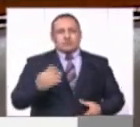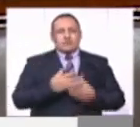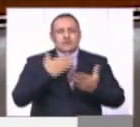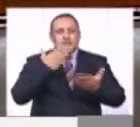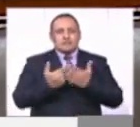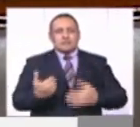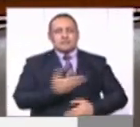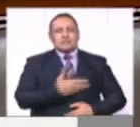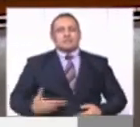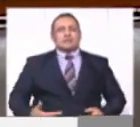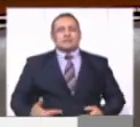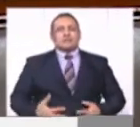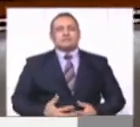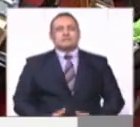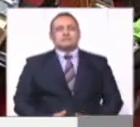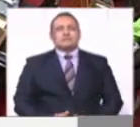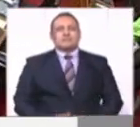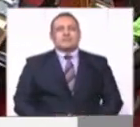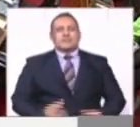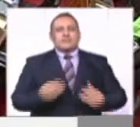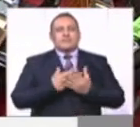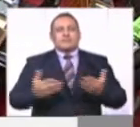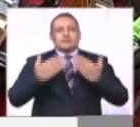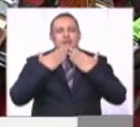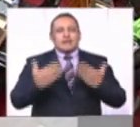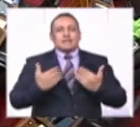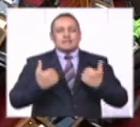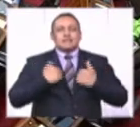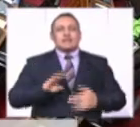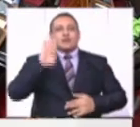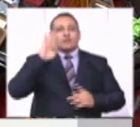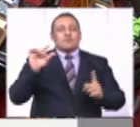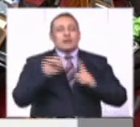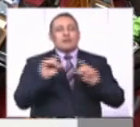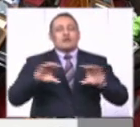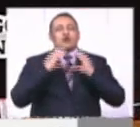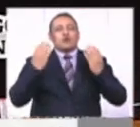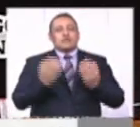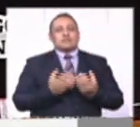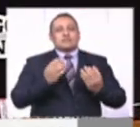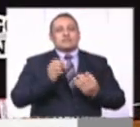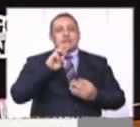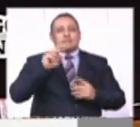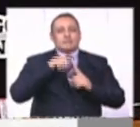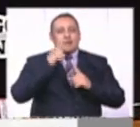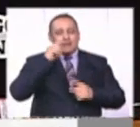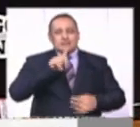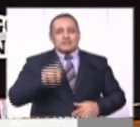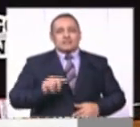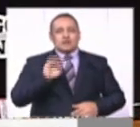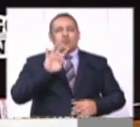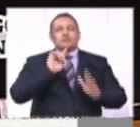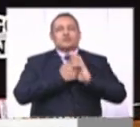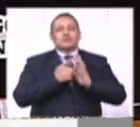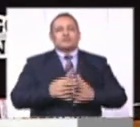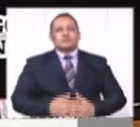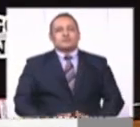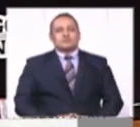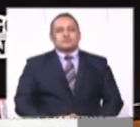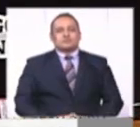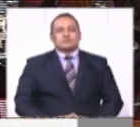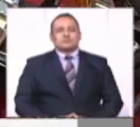Gracias presidente Gracias congresista tiene Us la palabra el congresista Martínez Talavera por 4